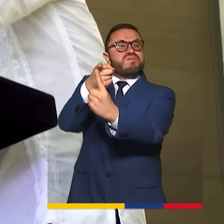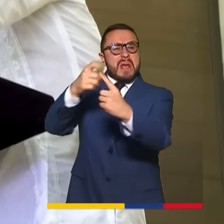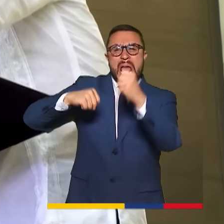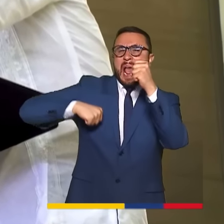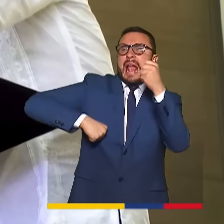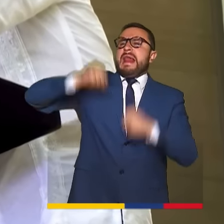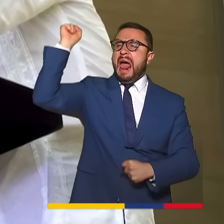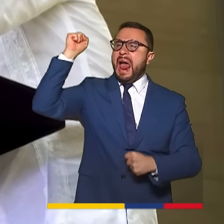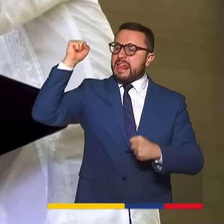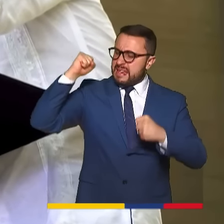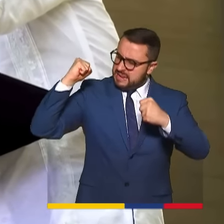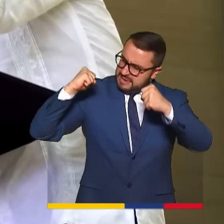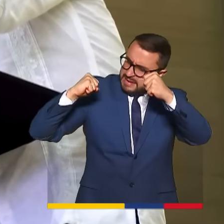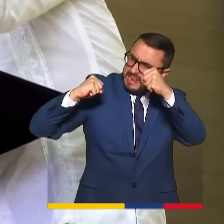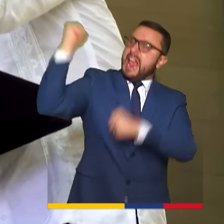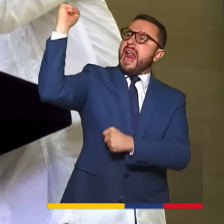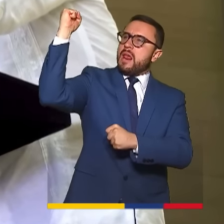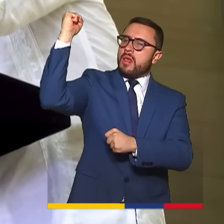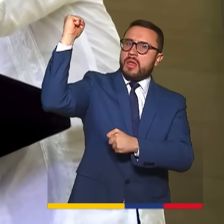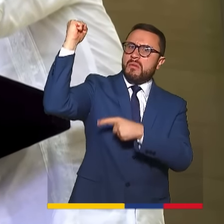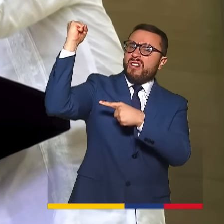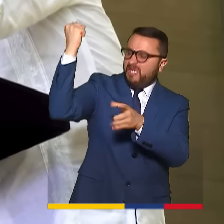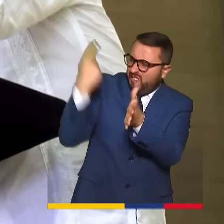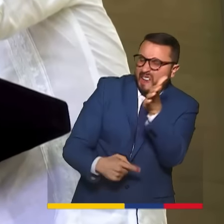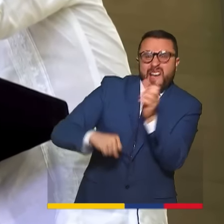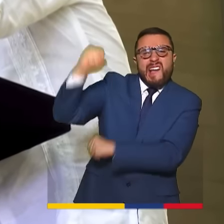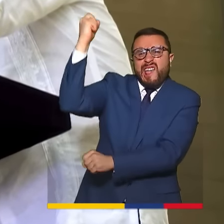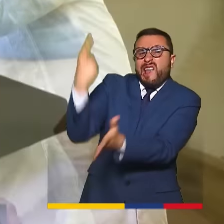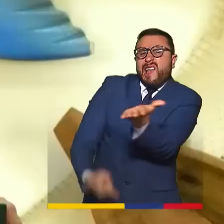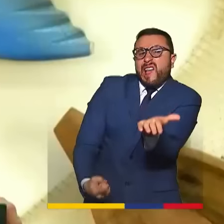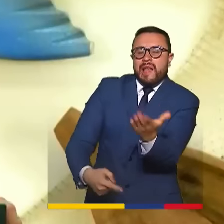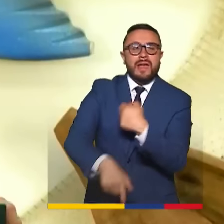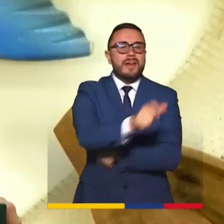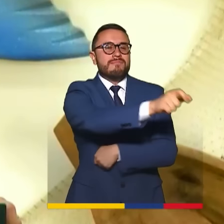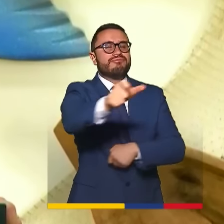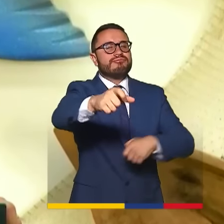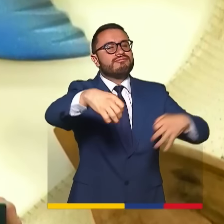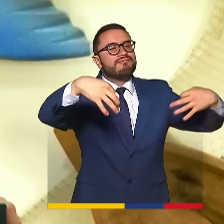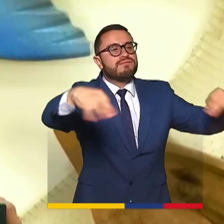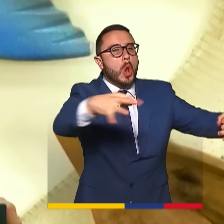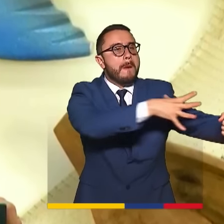ganar el poder del pueblo, la justicia.